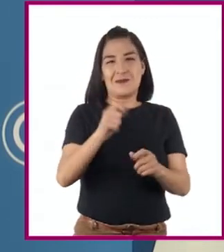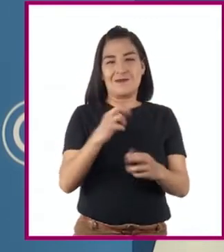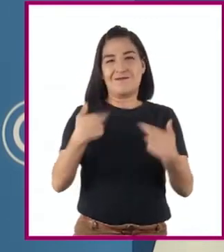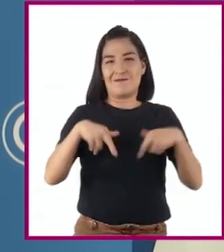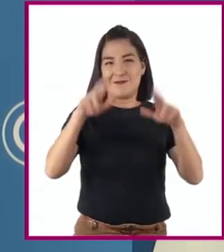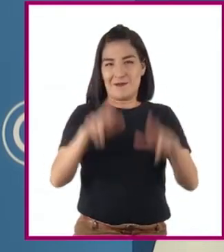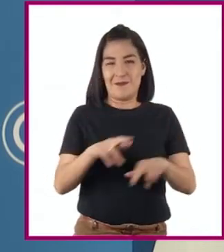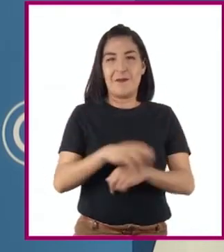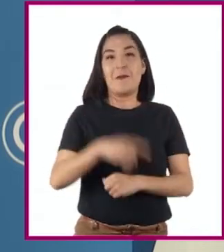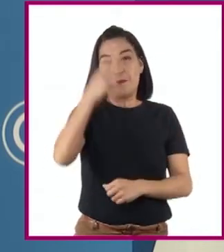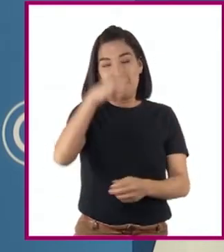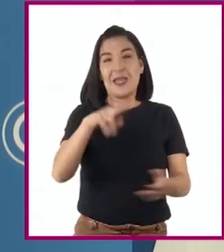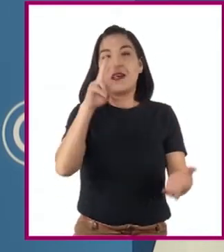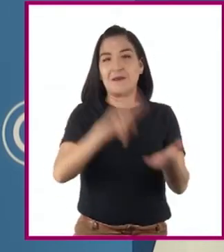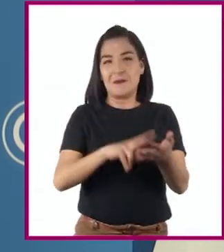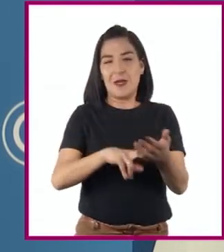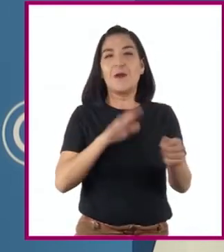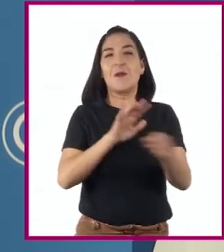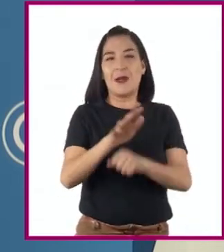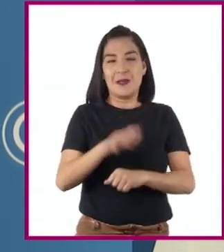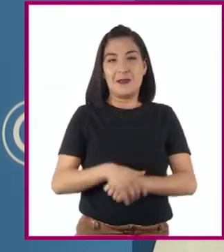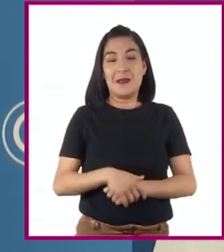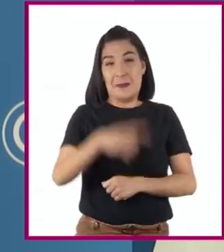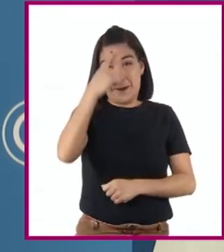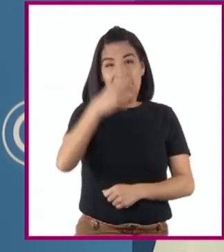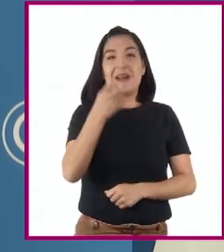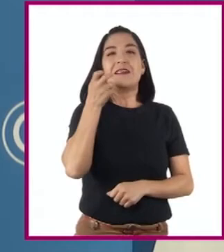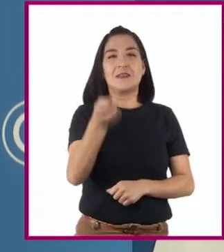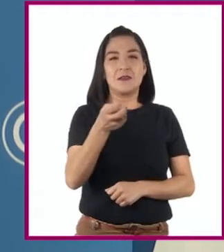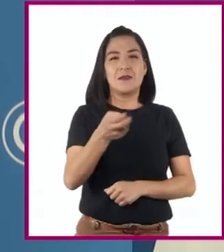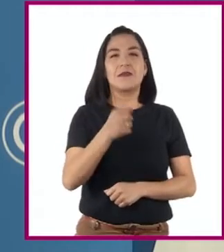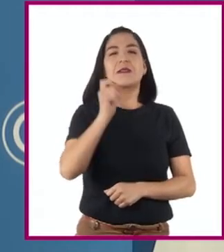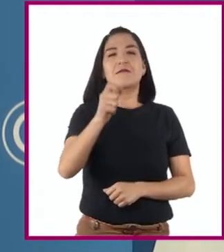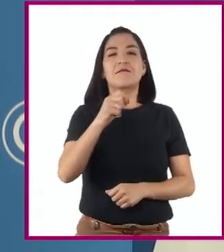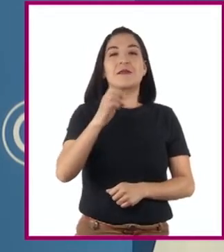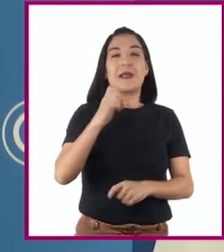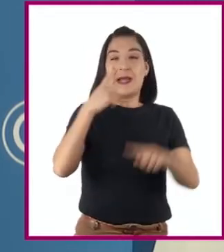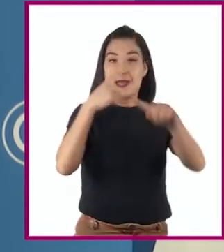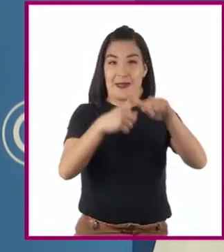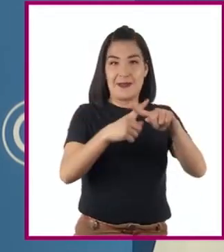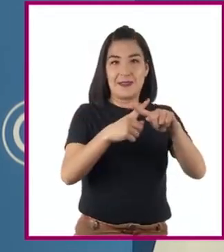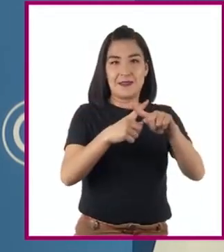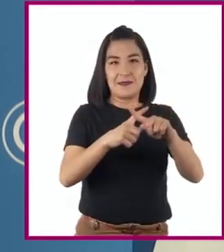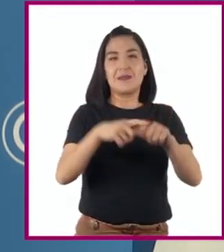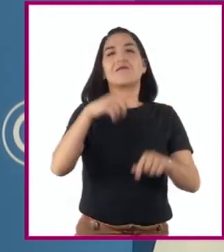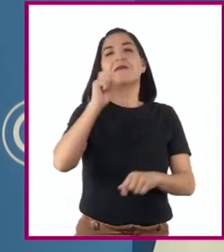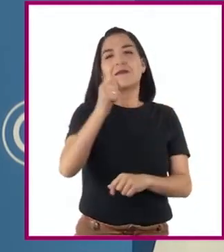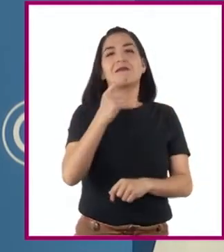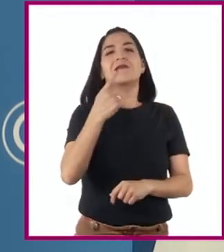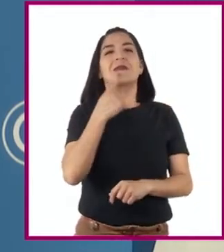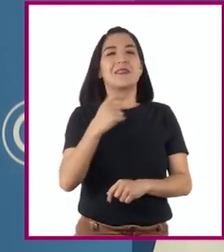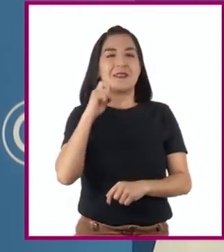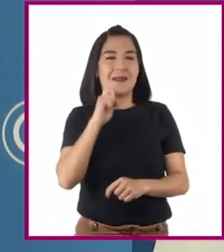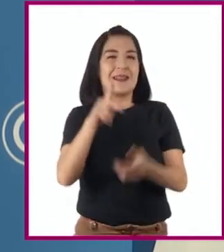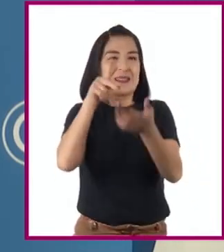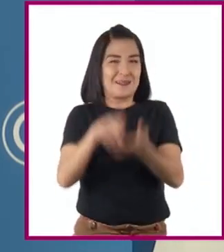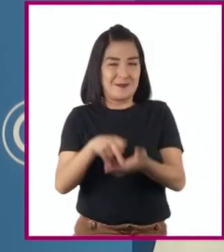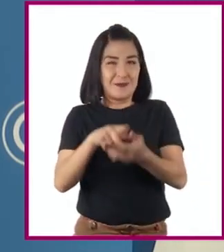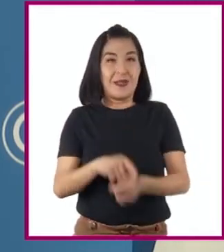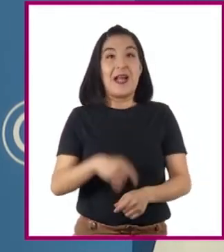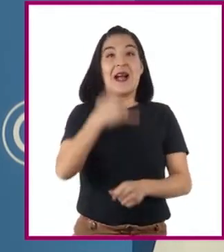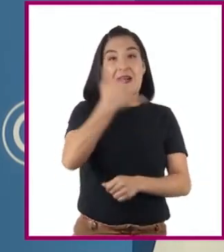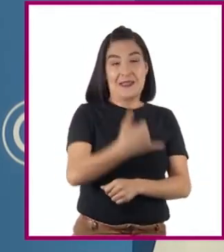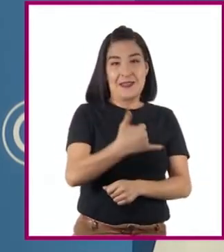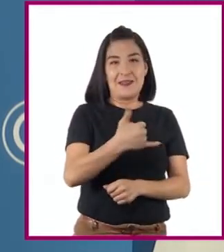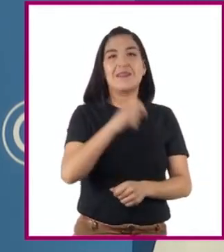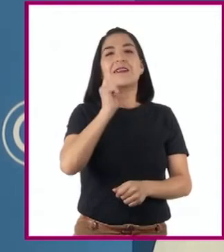problema para validar su postura. Para ello, llamaremos X a la cantidad de tomate en kilogramos y Y